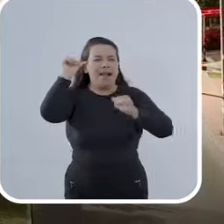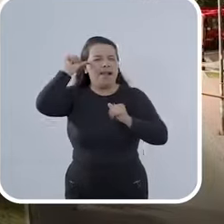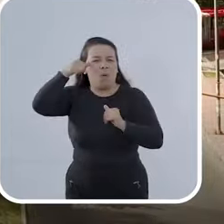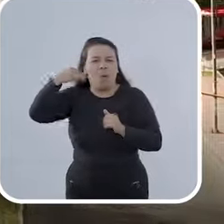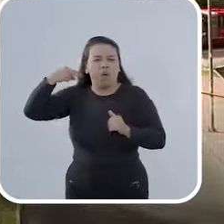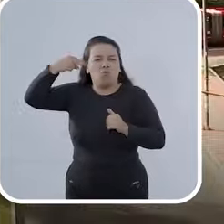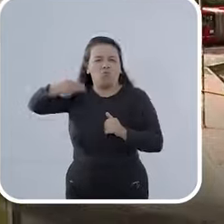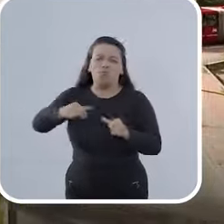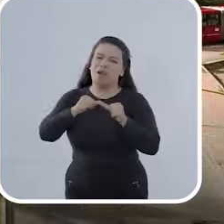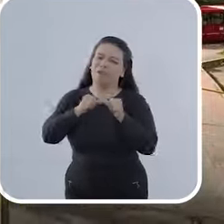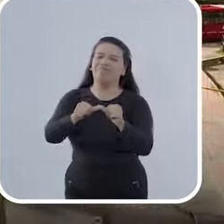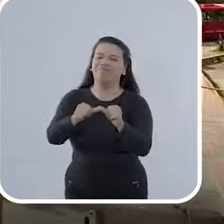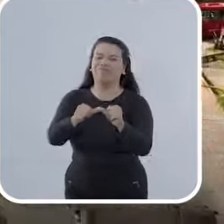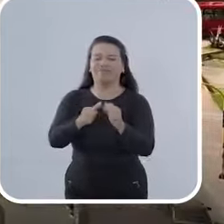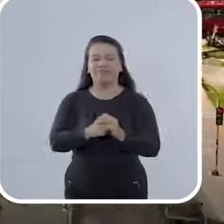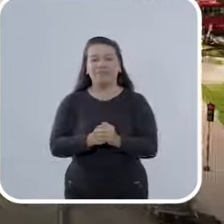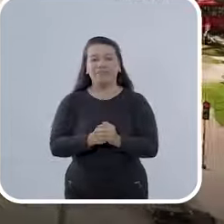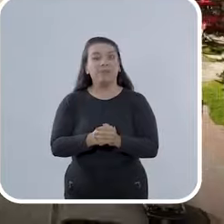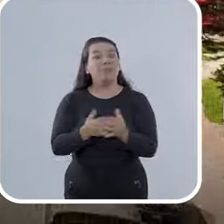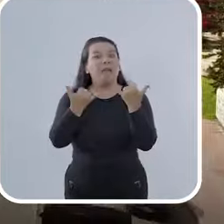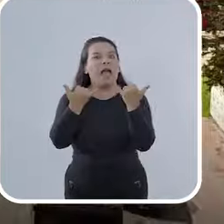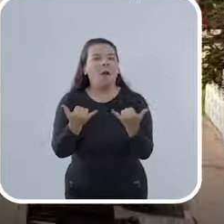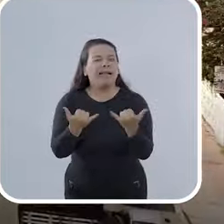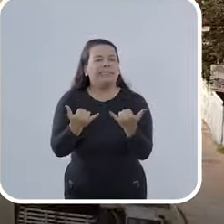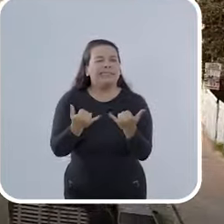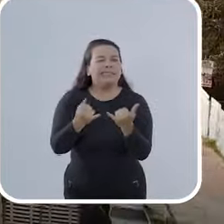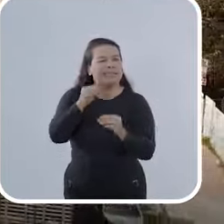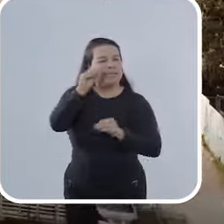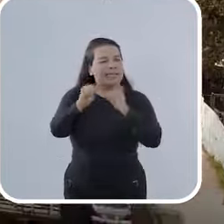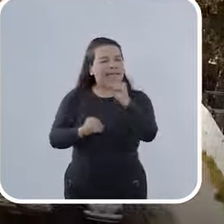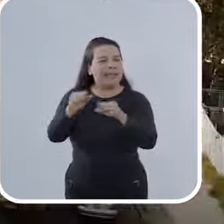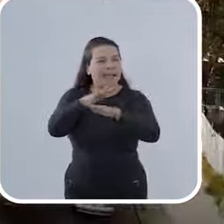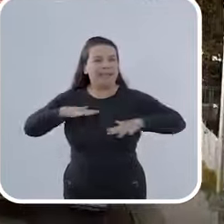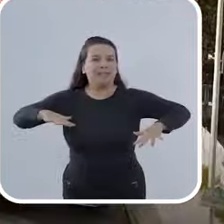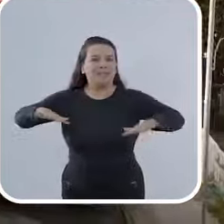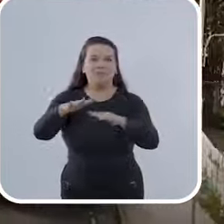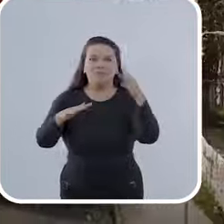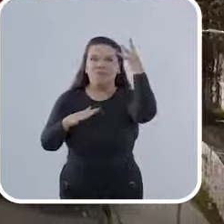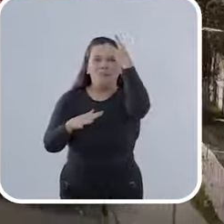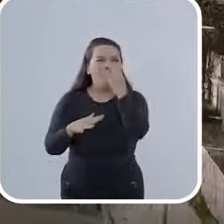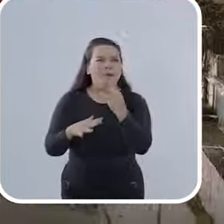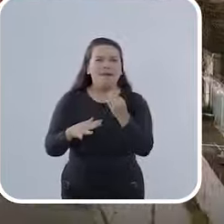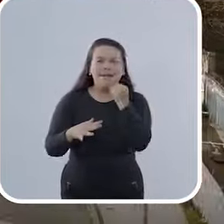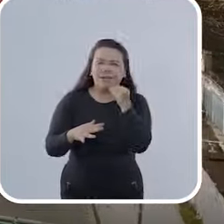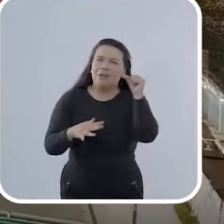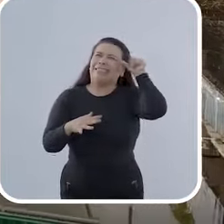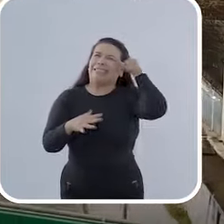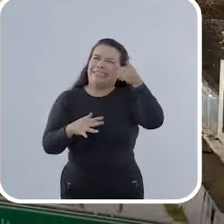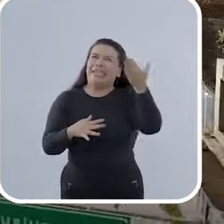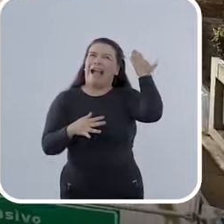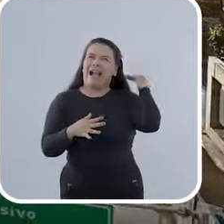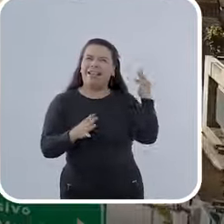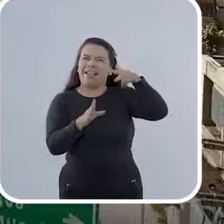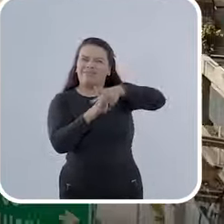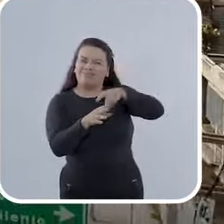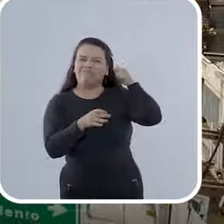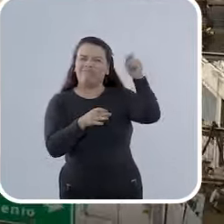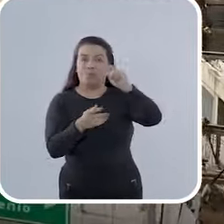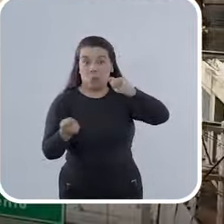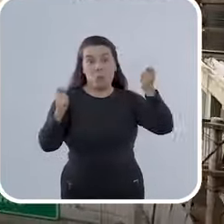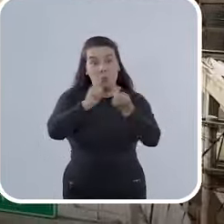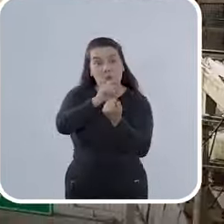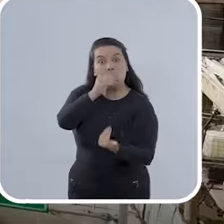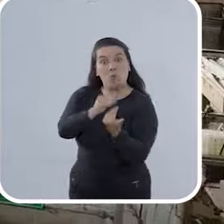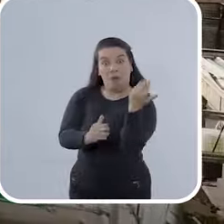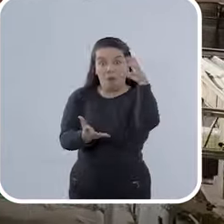2021 para dar paso al viaducto del metro de Bogotá. La compensación del monumento a los héroes surge de un primer proceso de